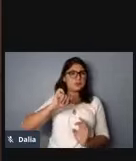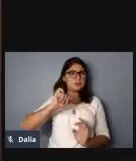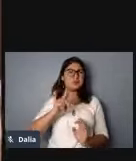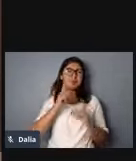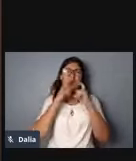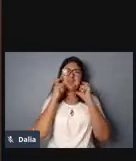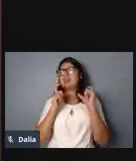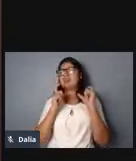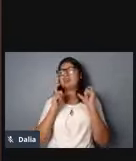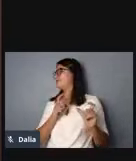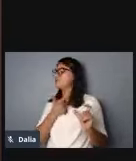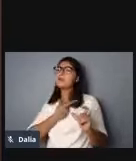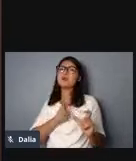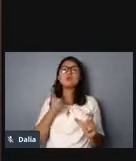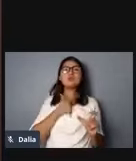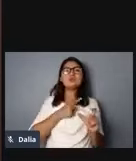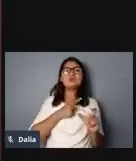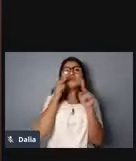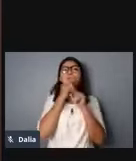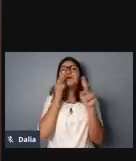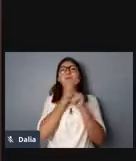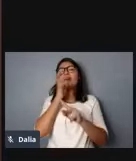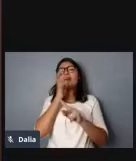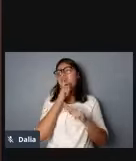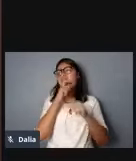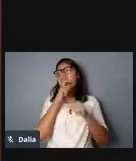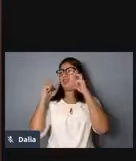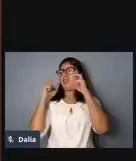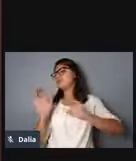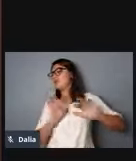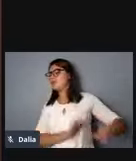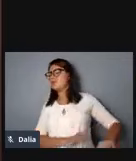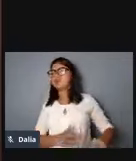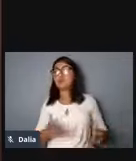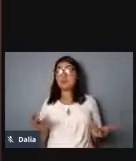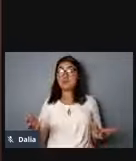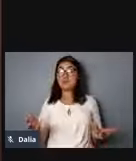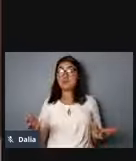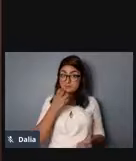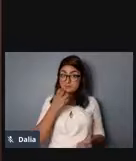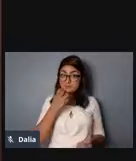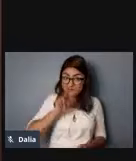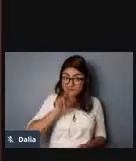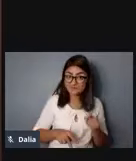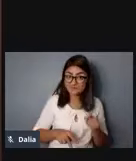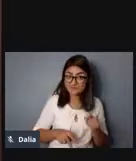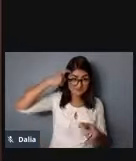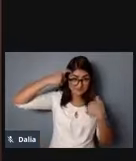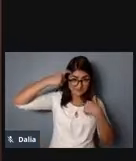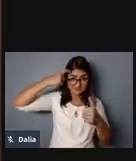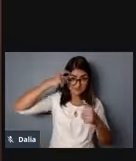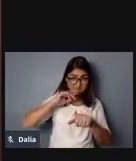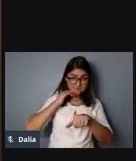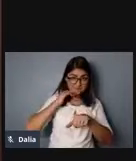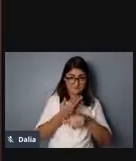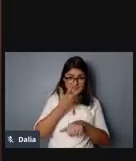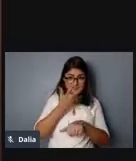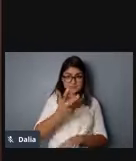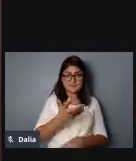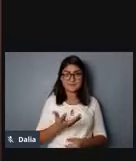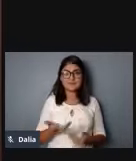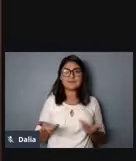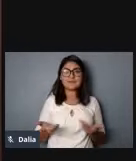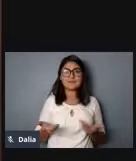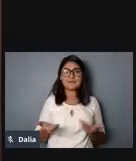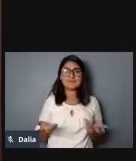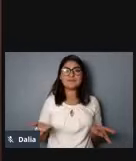un entendimiento claro de la responsabilidad social, del compromiso social que se tiene al